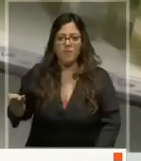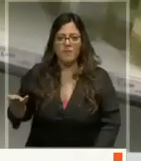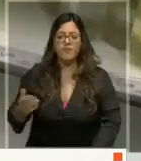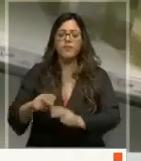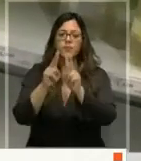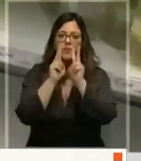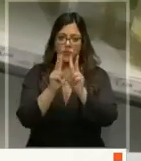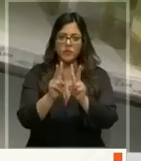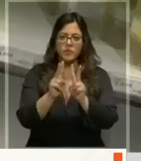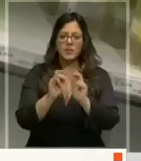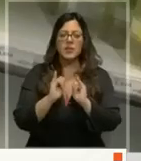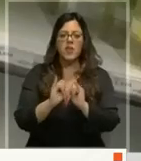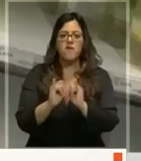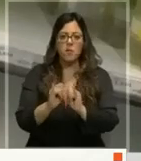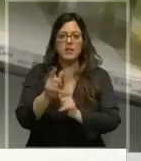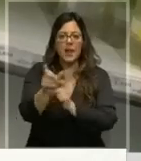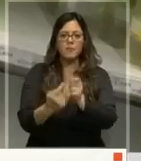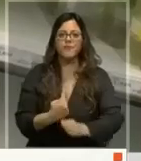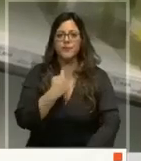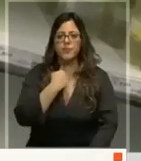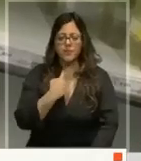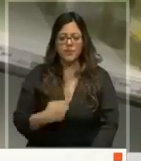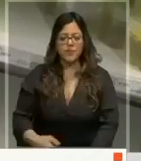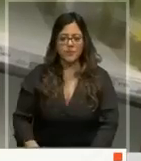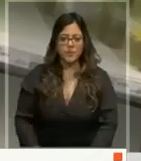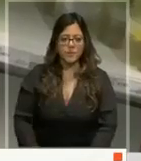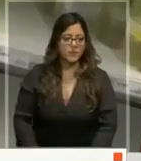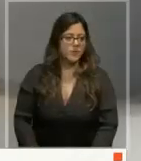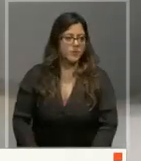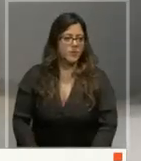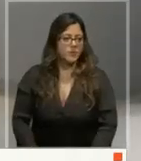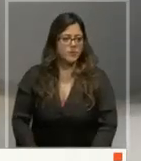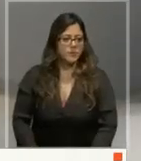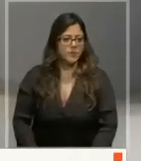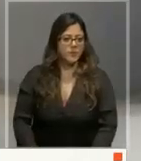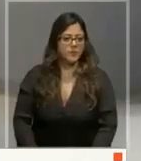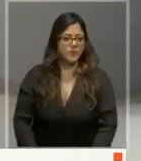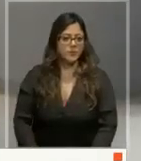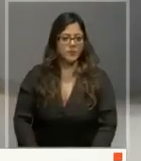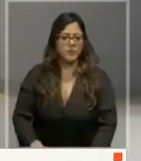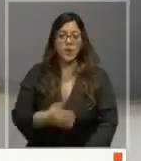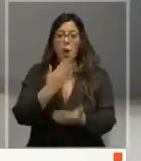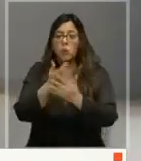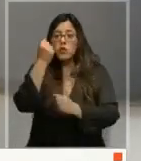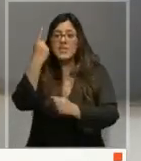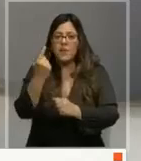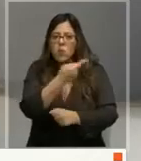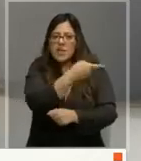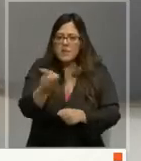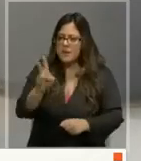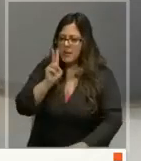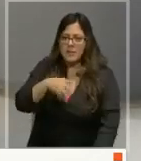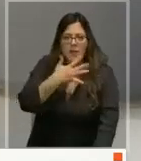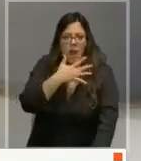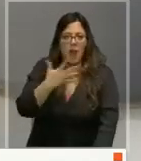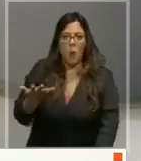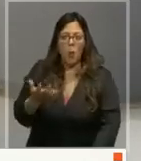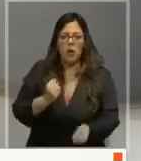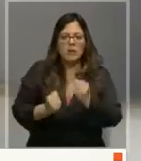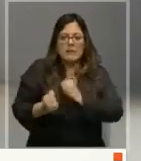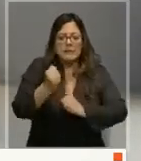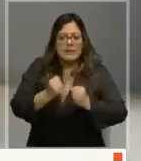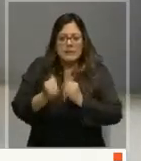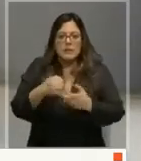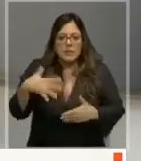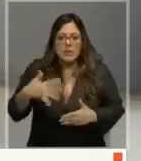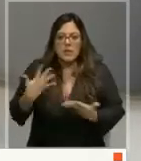escuchar directamente a los afectados. Cuando se empiezan a enterar de que va a pasar una semana sin agua, la desesperación es grande en